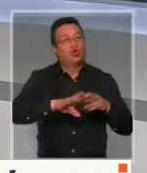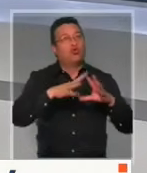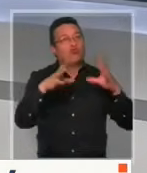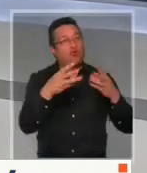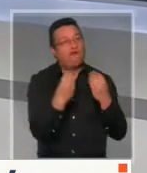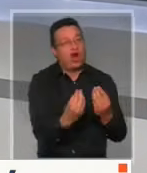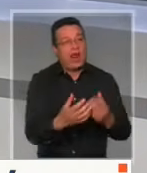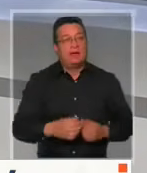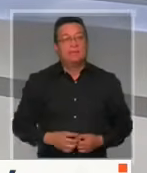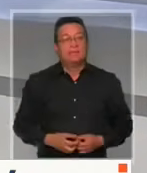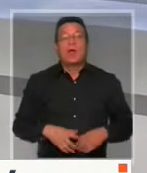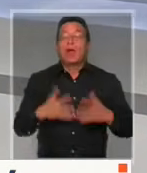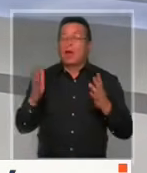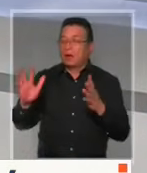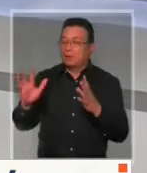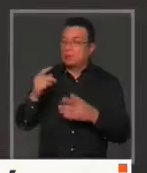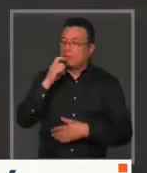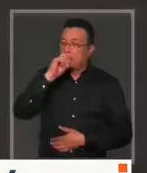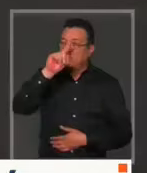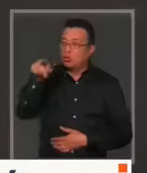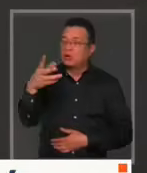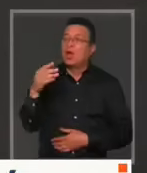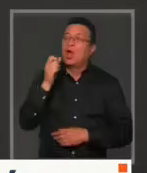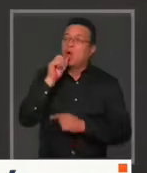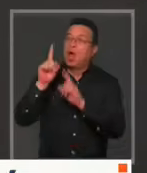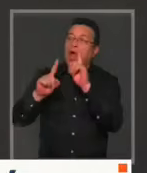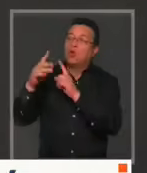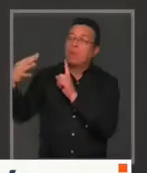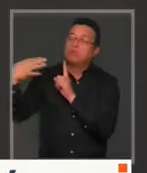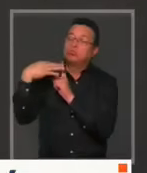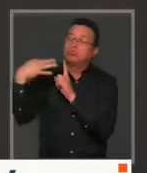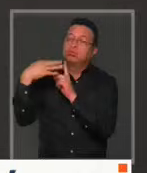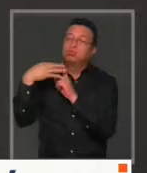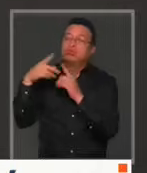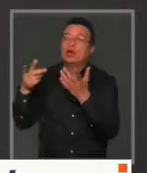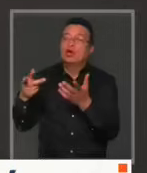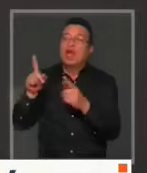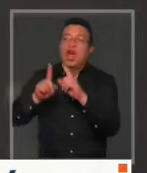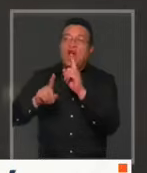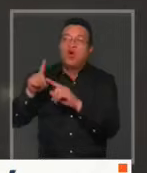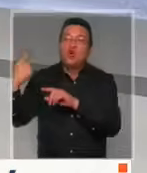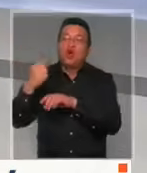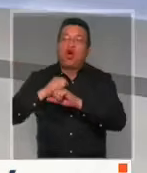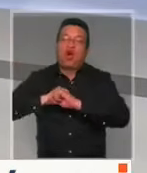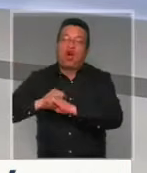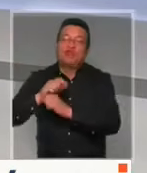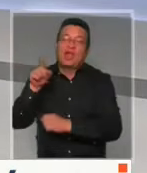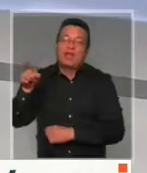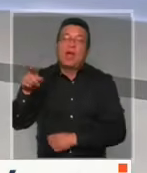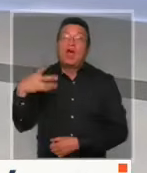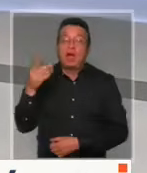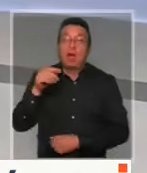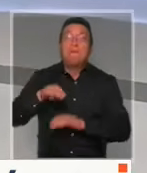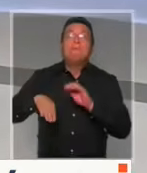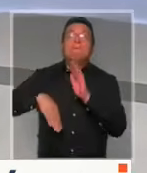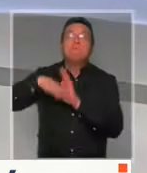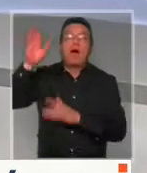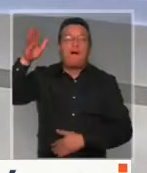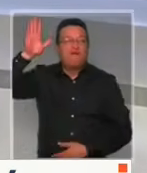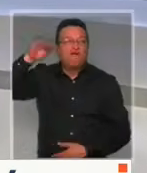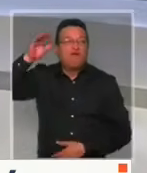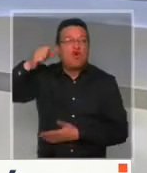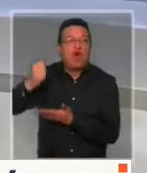Ahora, ministra, ¿qué se responde a la crítica que hacen algunos sectores, especialmente de oposición, que dicen que crear más burocracia, crear